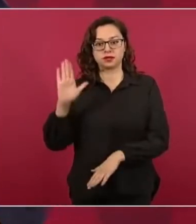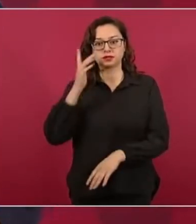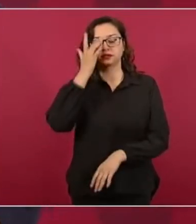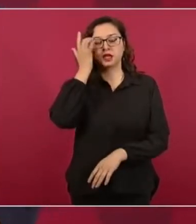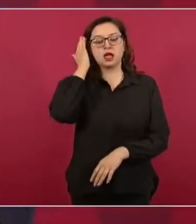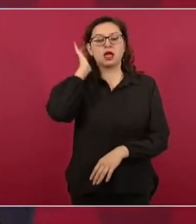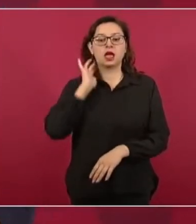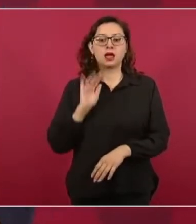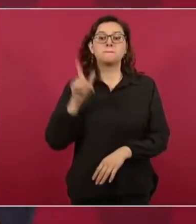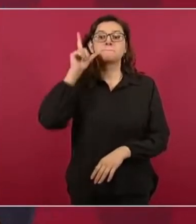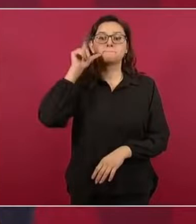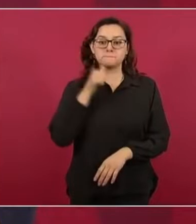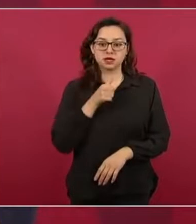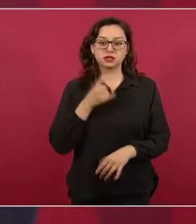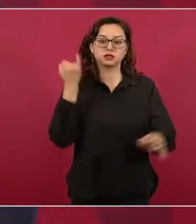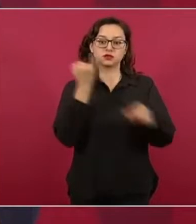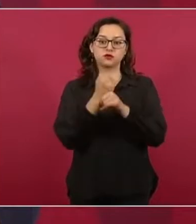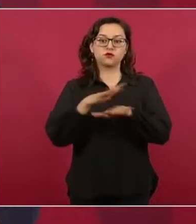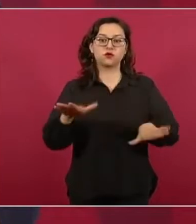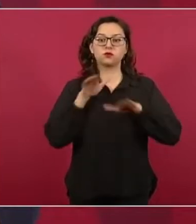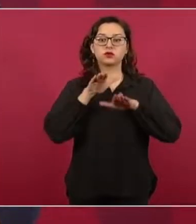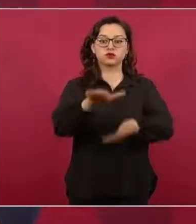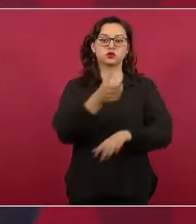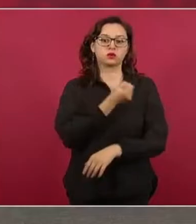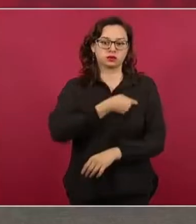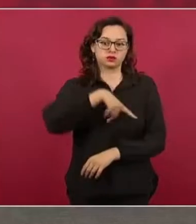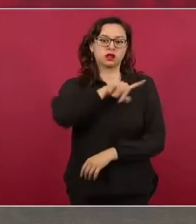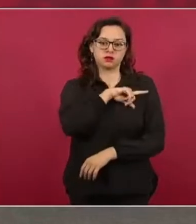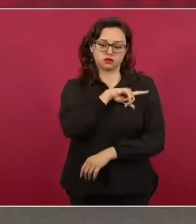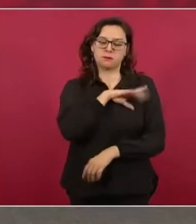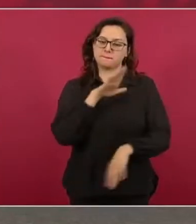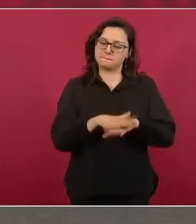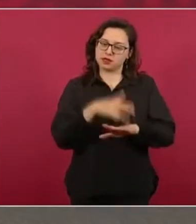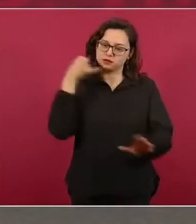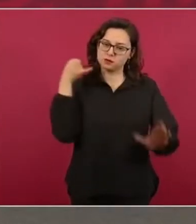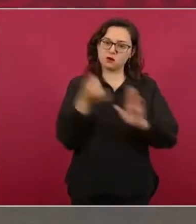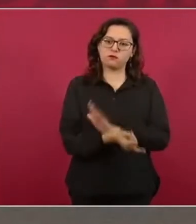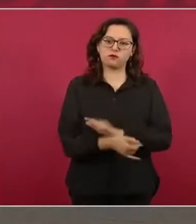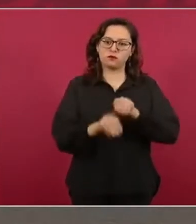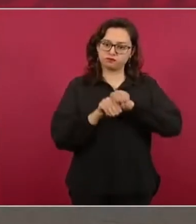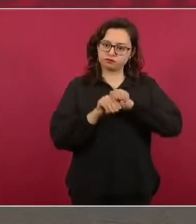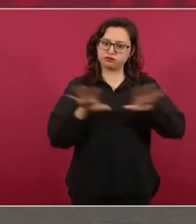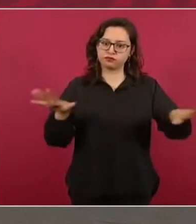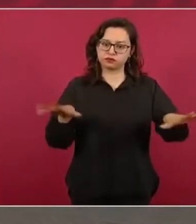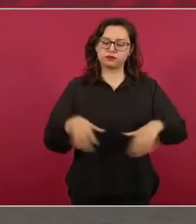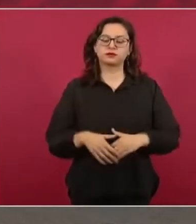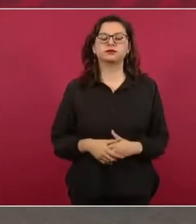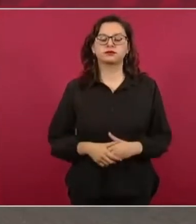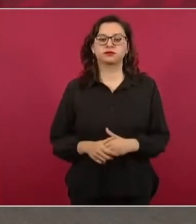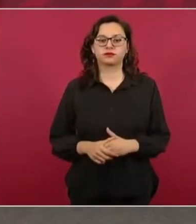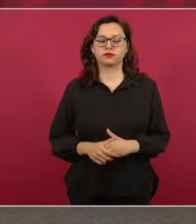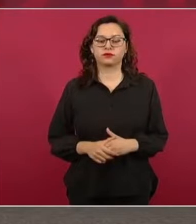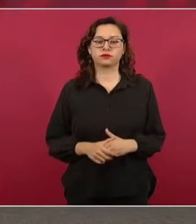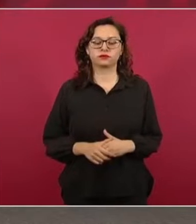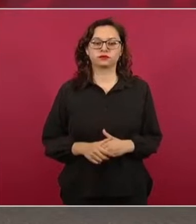tenemos el informe sobre salud, se va a dar información más amplia. Es